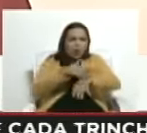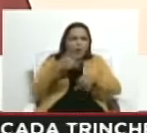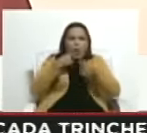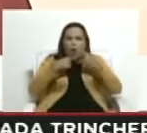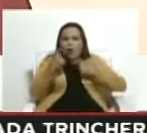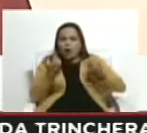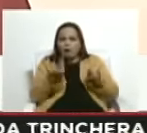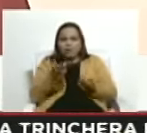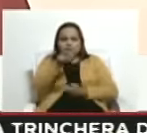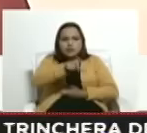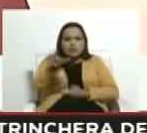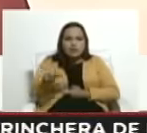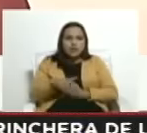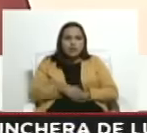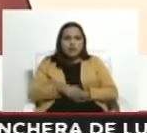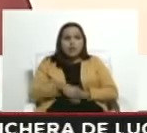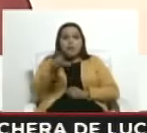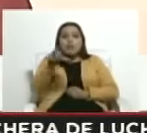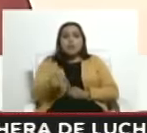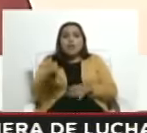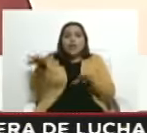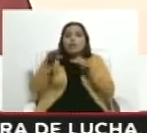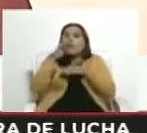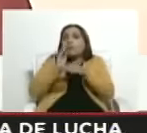es racista, es un empleado de los gringos,